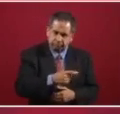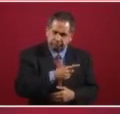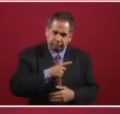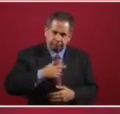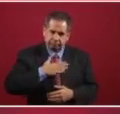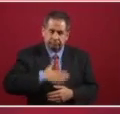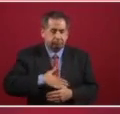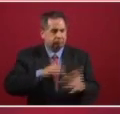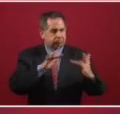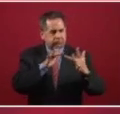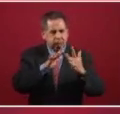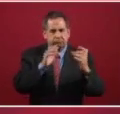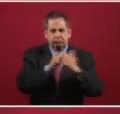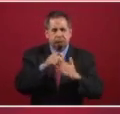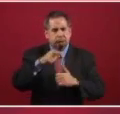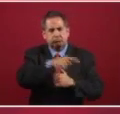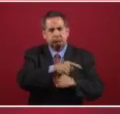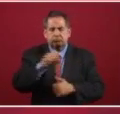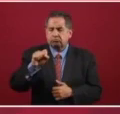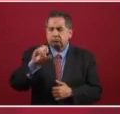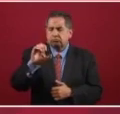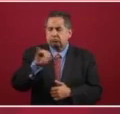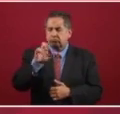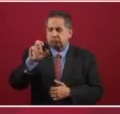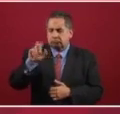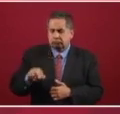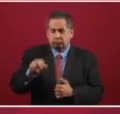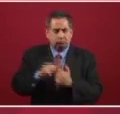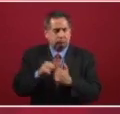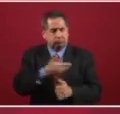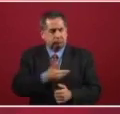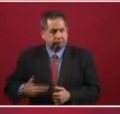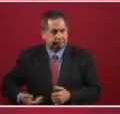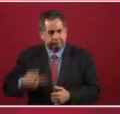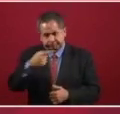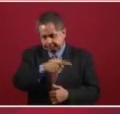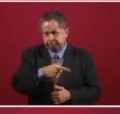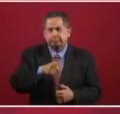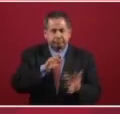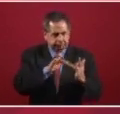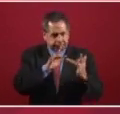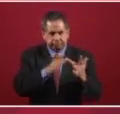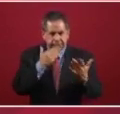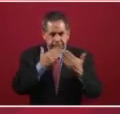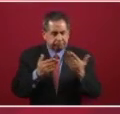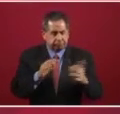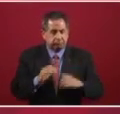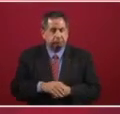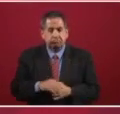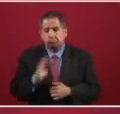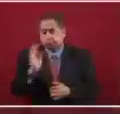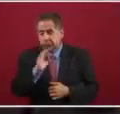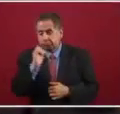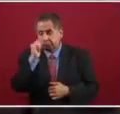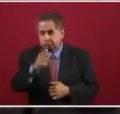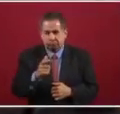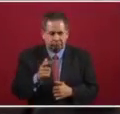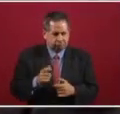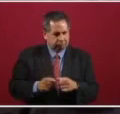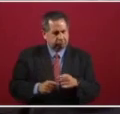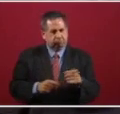con la Suprema Corte, con el presidente de la Corte, cuando hay